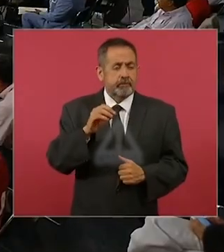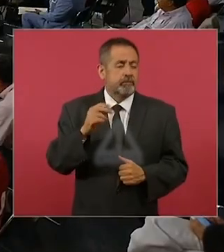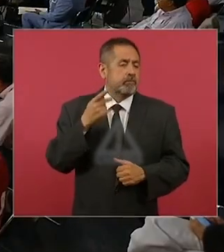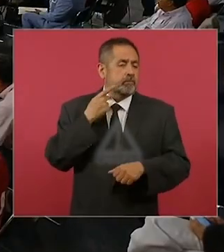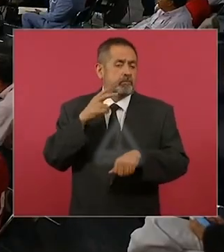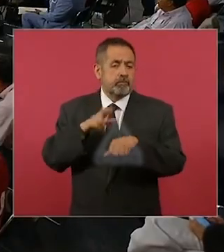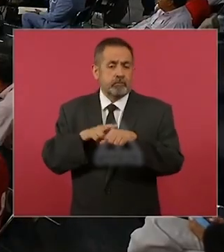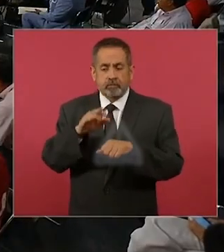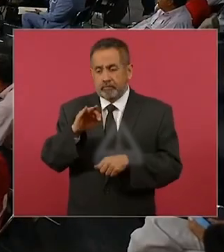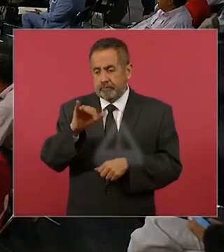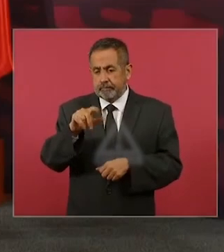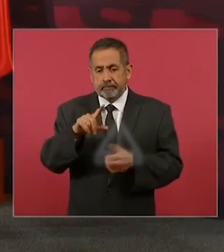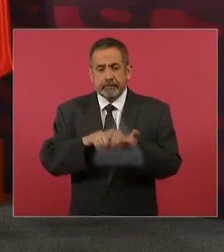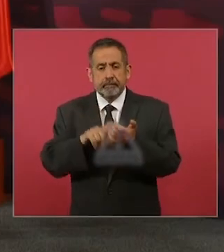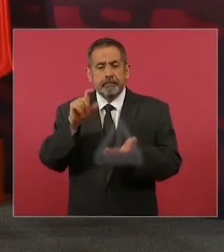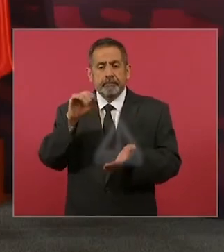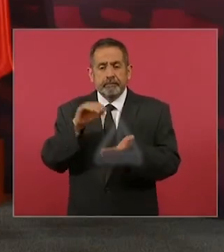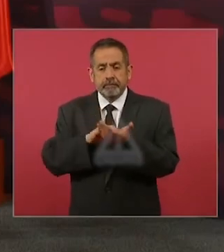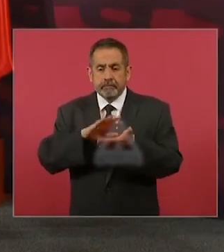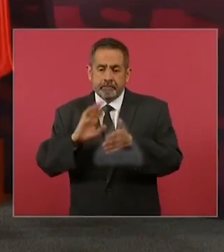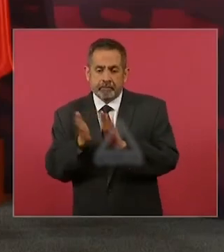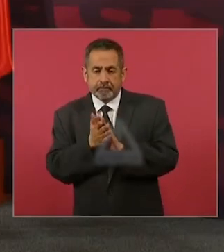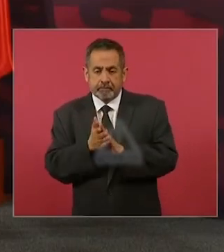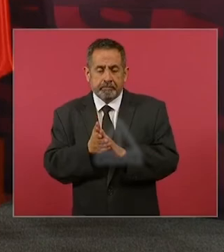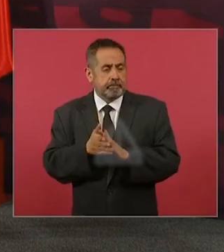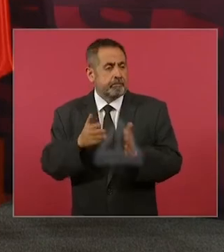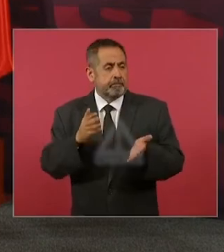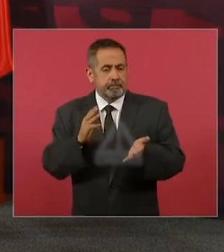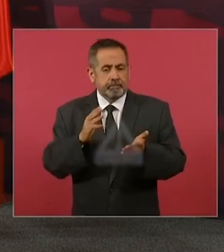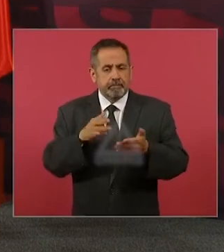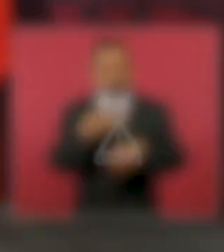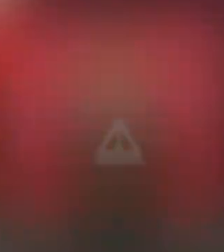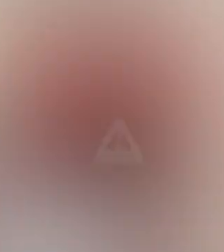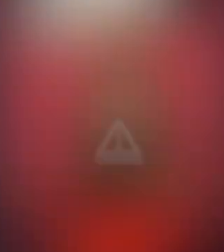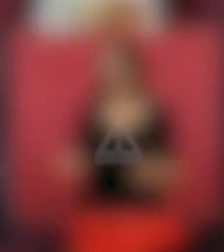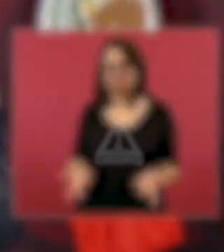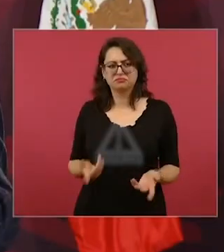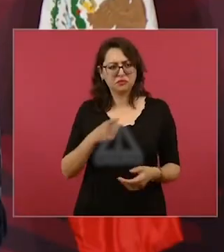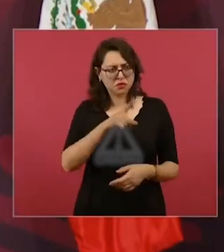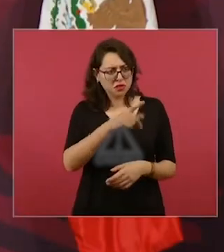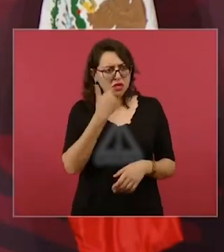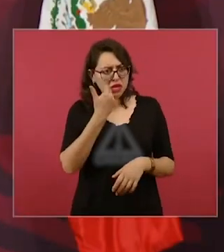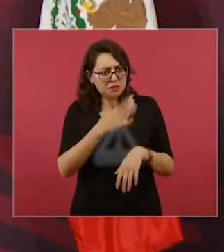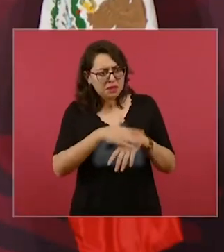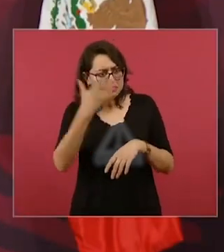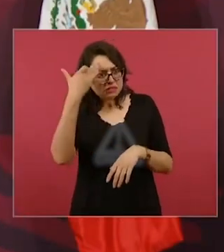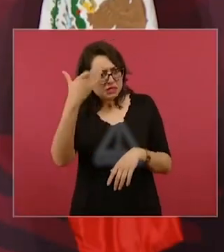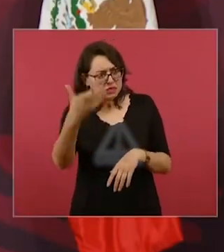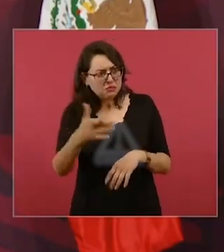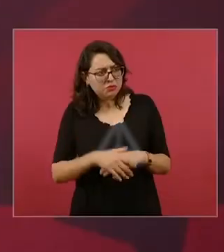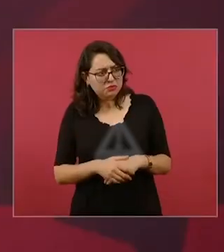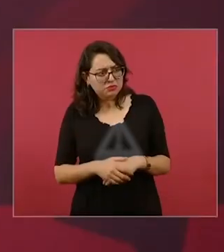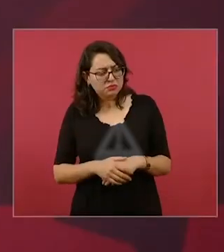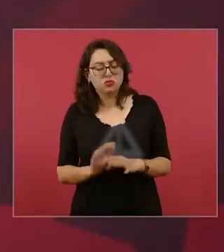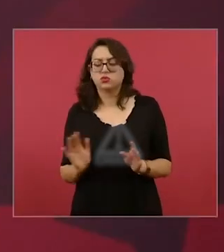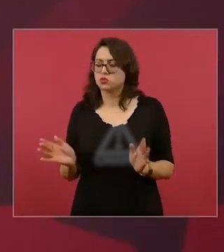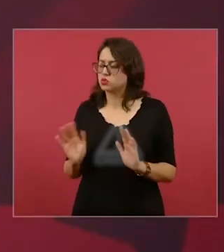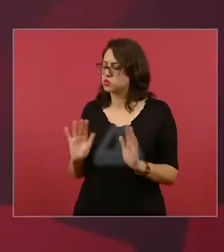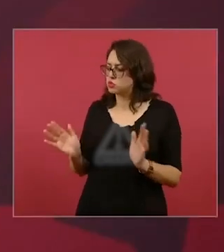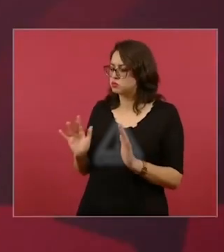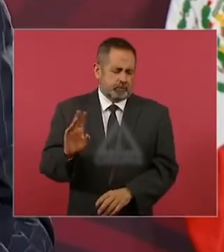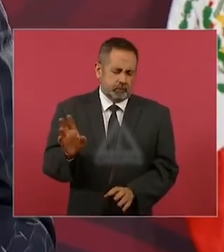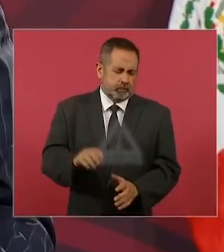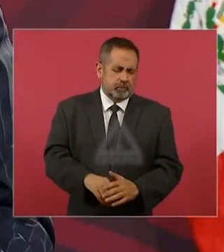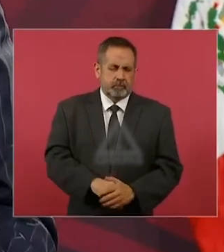la mañanera de este miércoles 14 de junio le preguntaron al presidente López Obrador quiénes eran los candidatos a gobernadores. Y esto